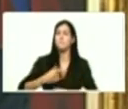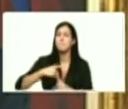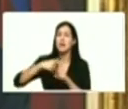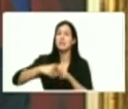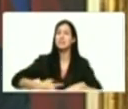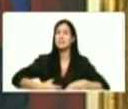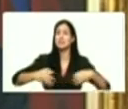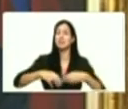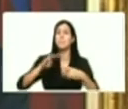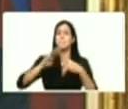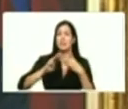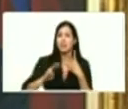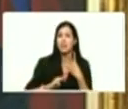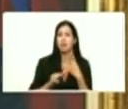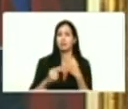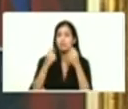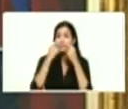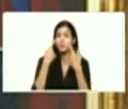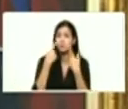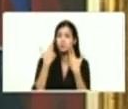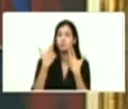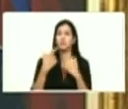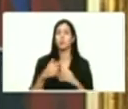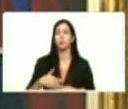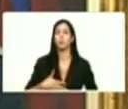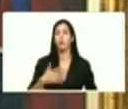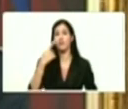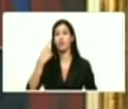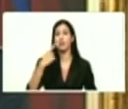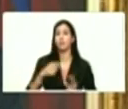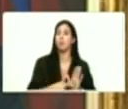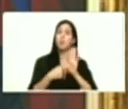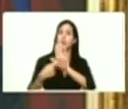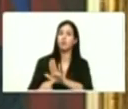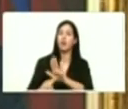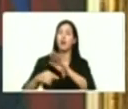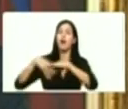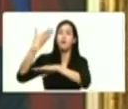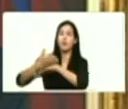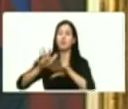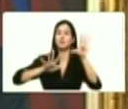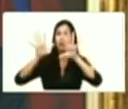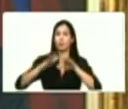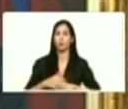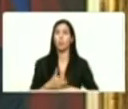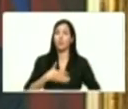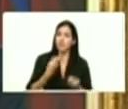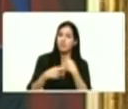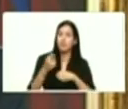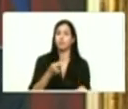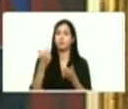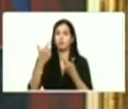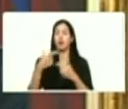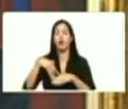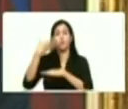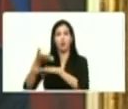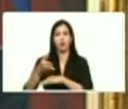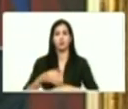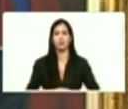y financiera para exportar para el exterior modelo económico que tenga